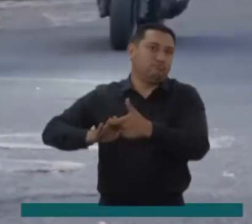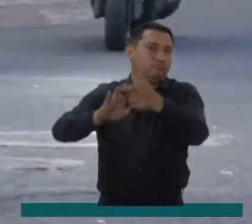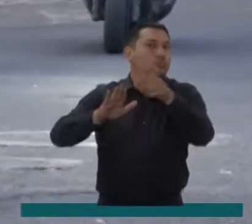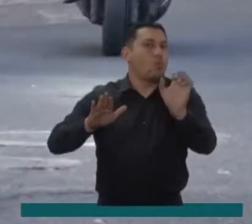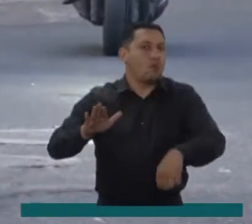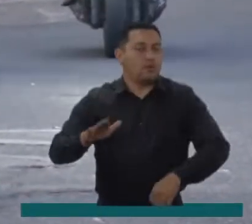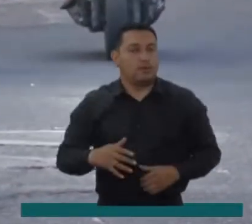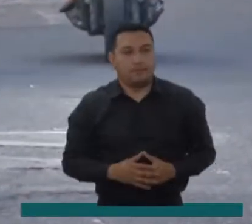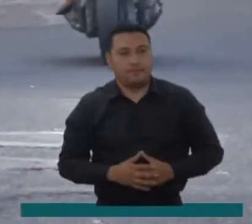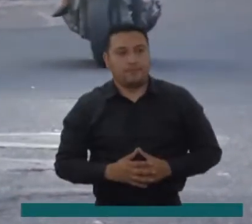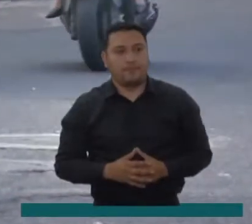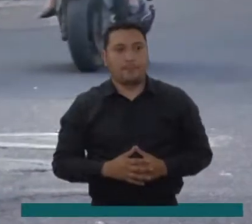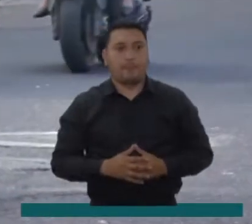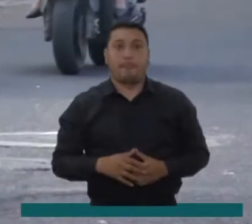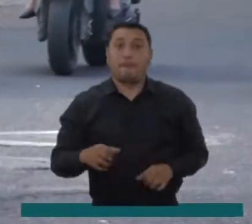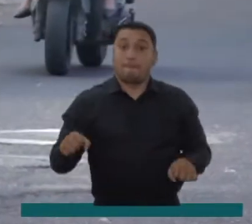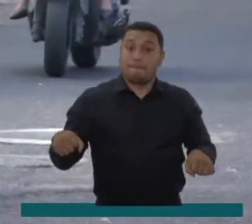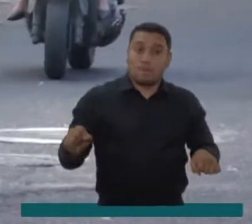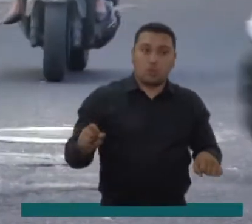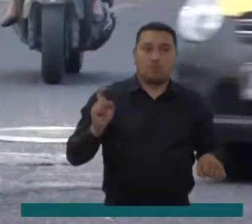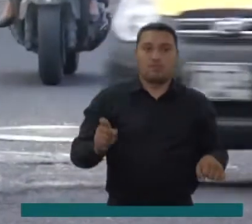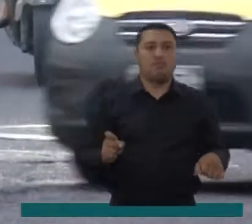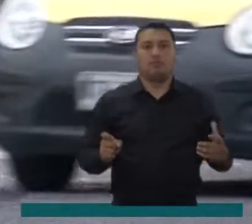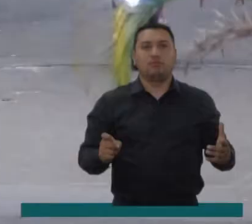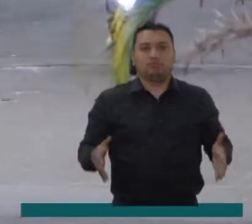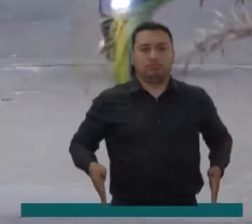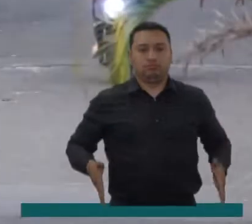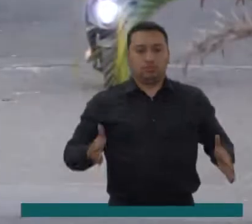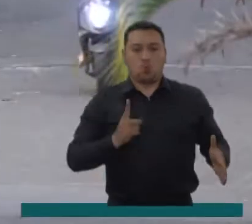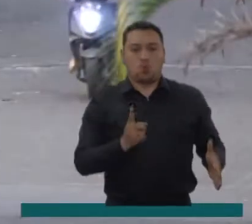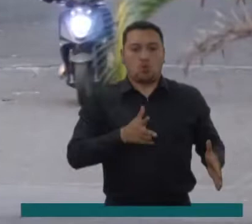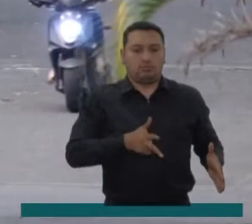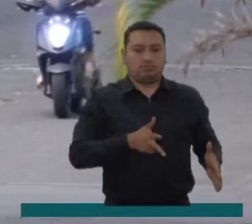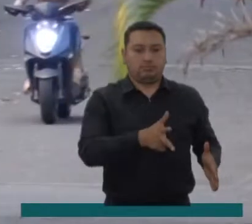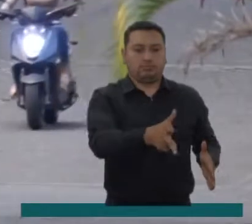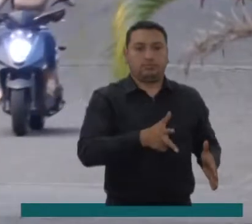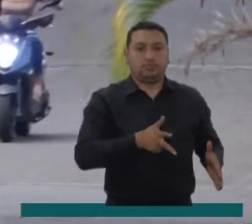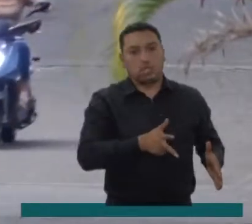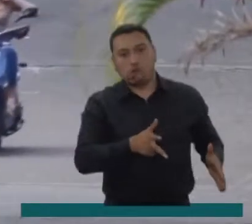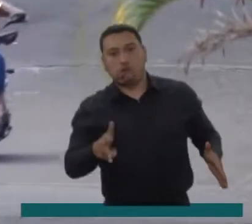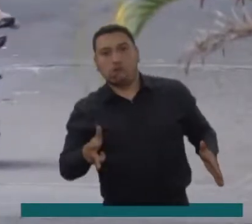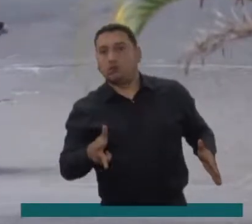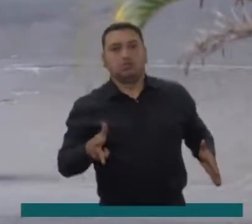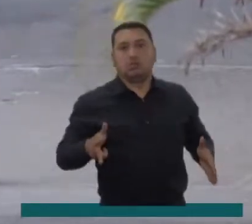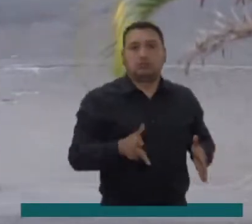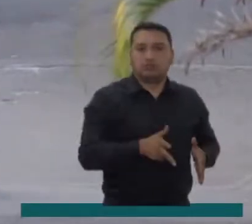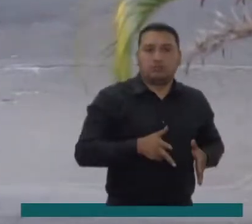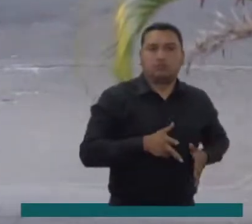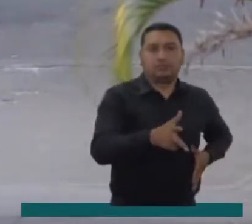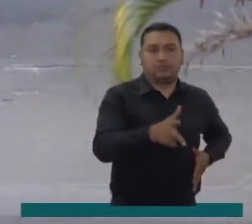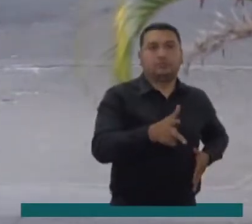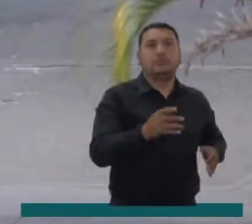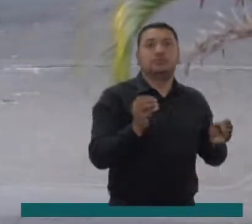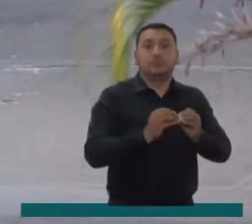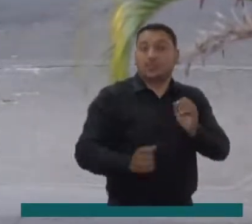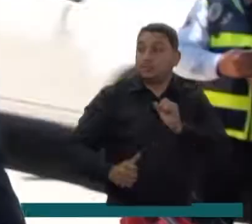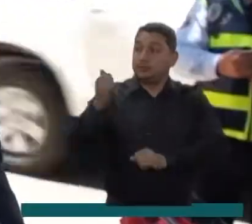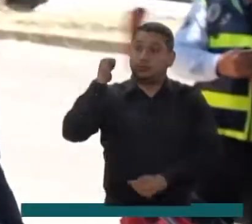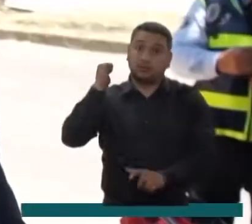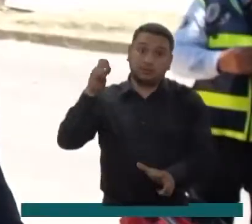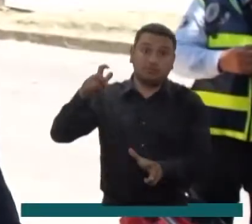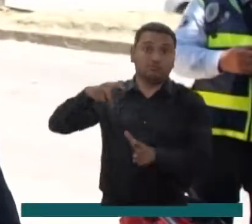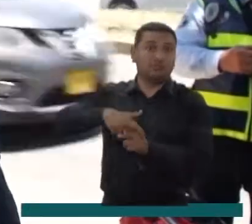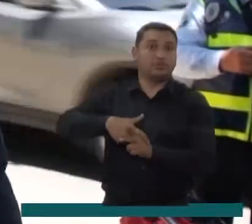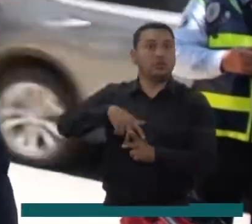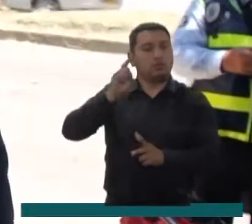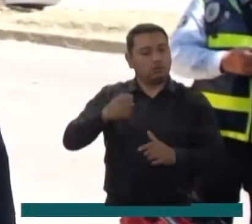Los motociclistas deberán transitar ocupando un carril, utilizando casco y una prenda reflectiva exigida también para el conductor.